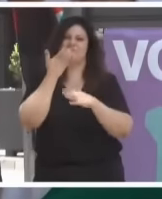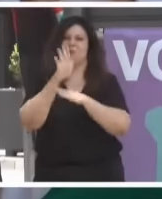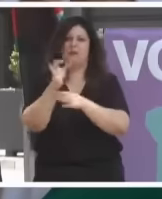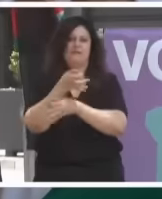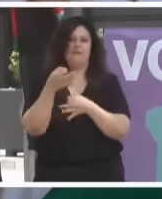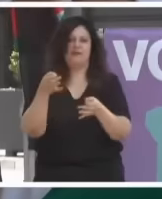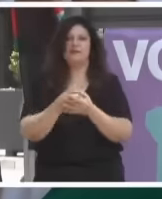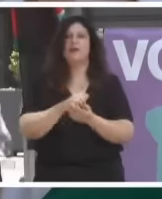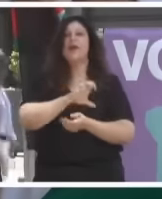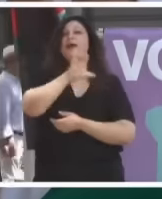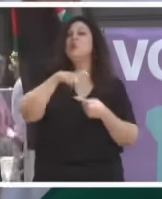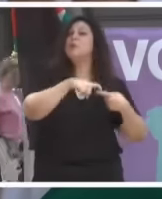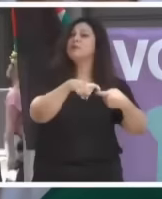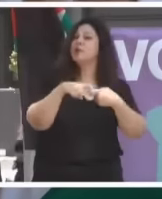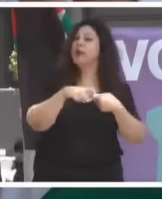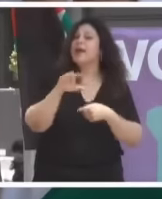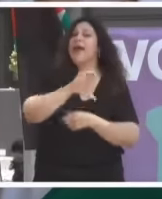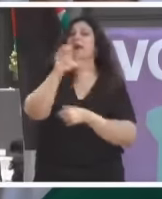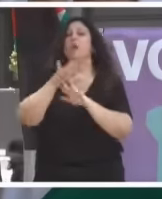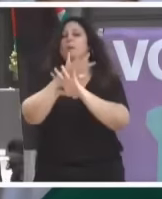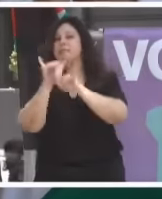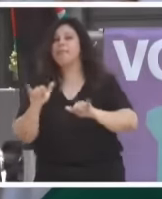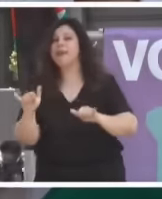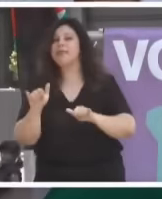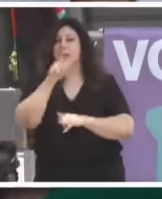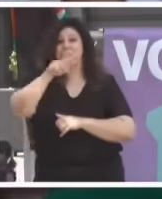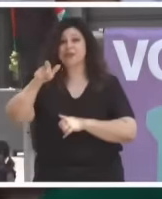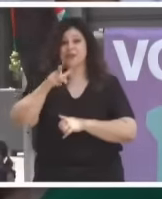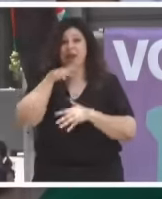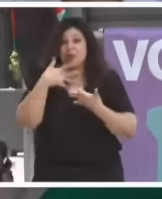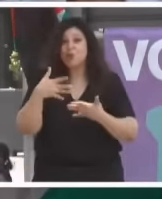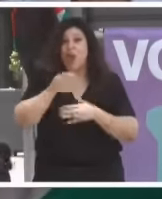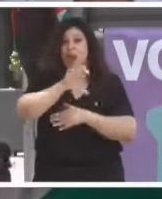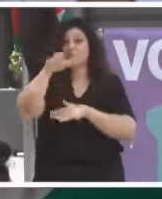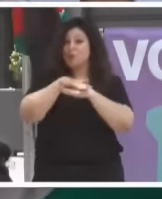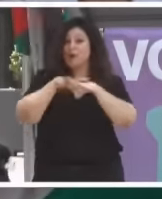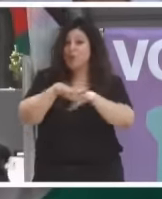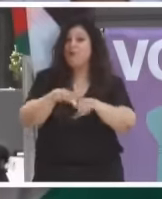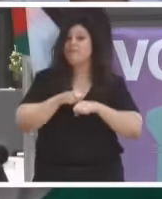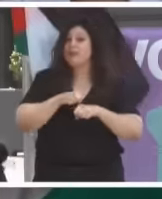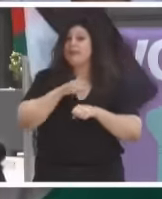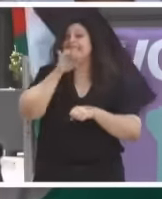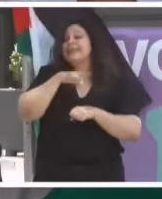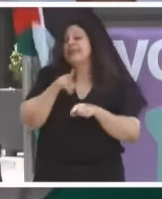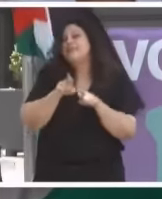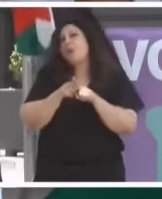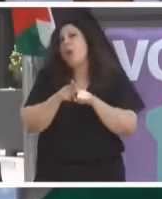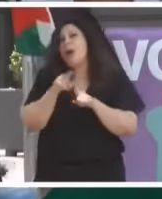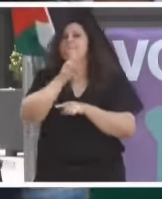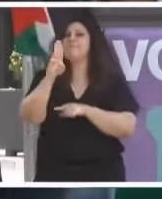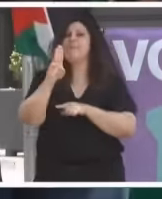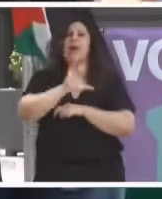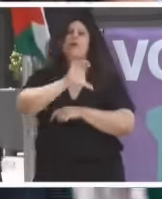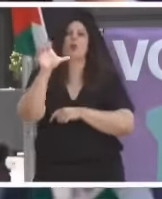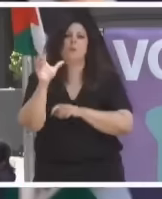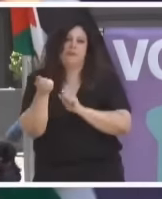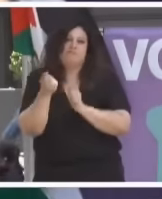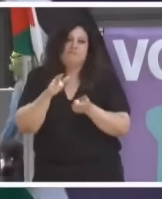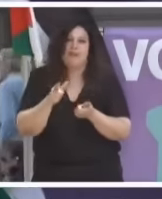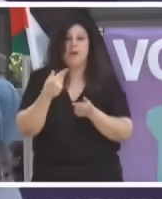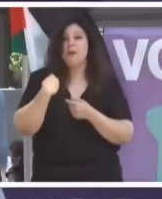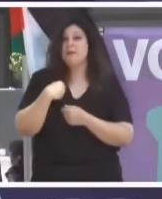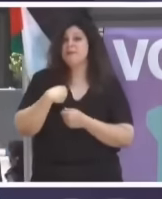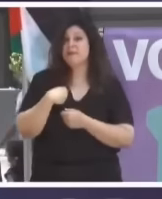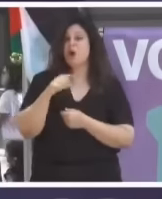solidaria y de paz. Los que ahora gobiernan Europa, que es el Partido Popular Europeo, que son los mismos que